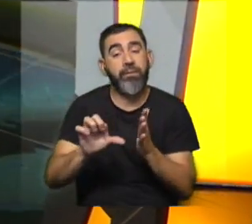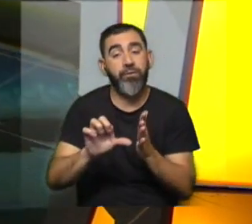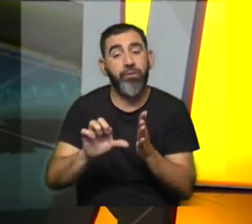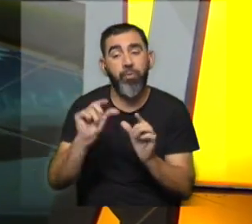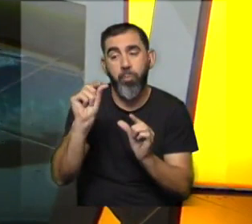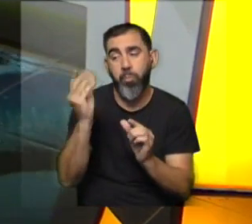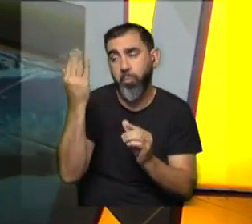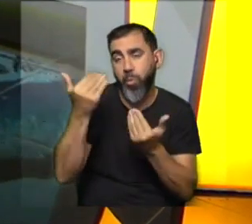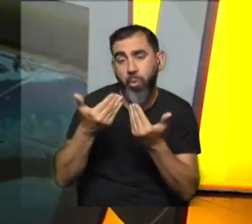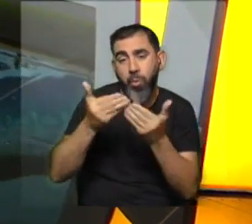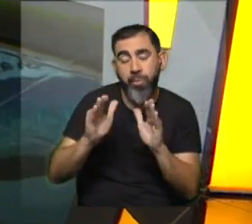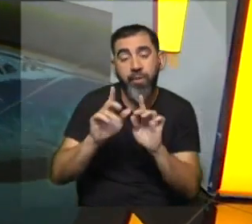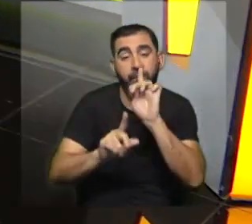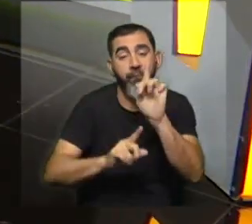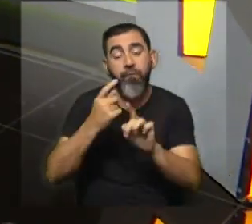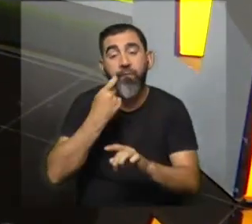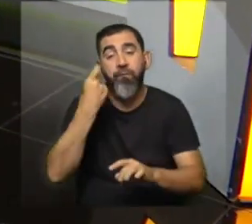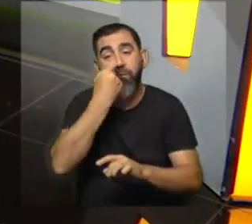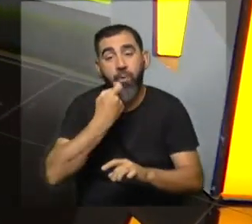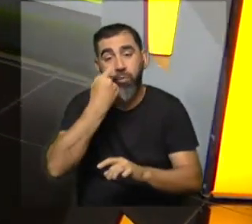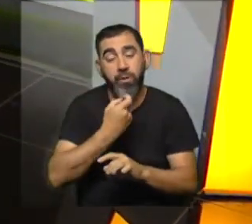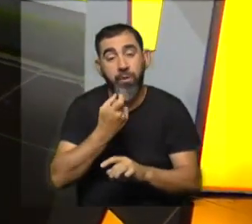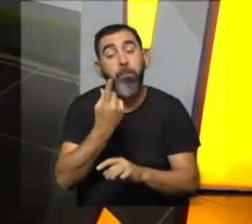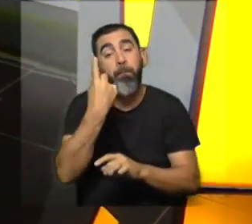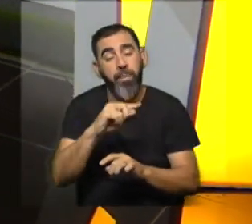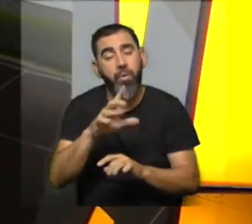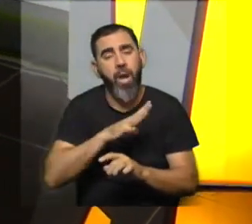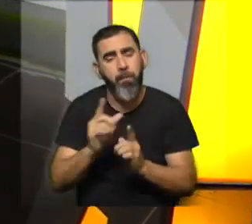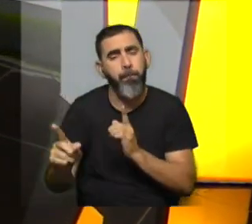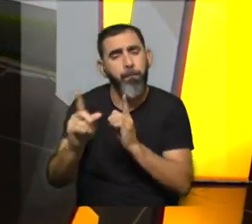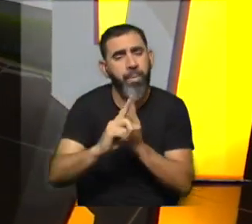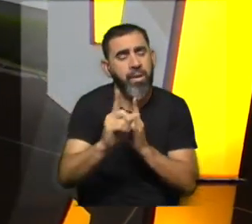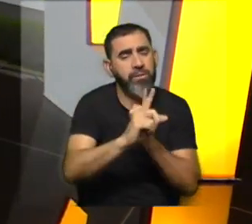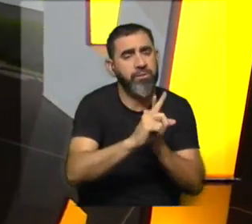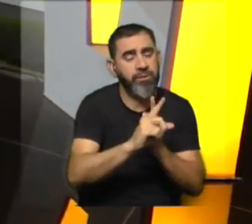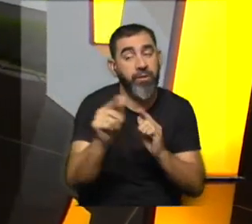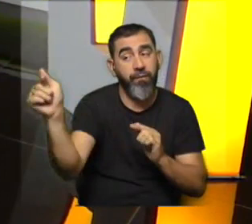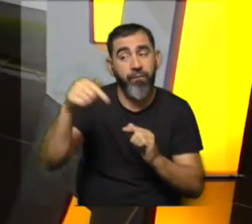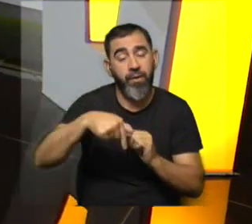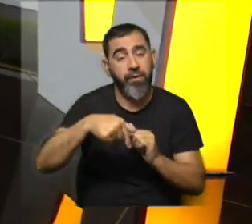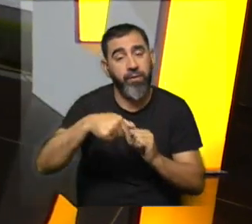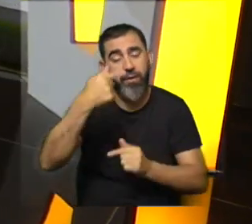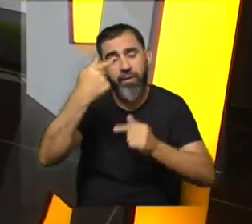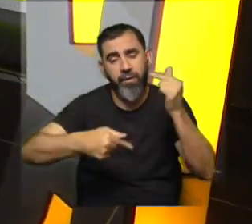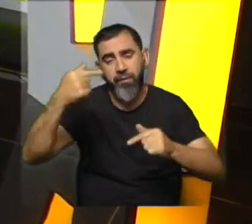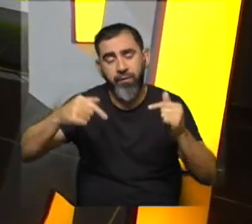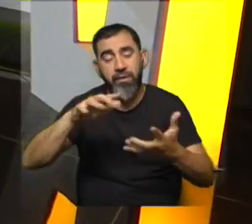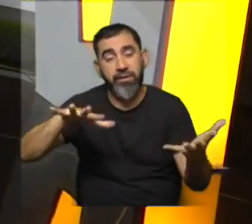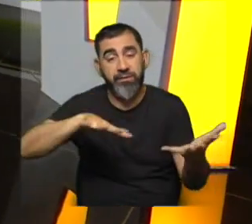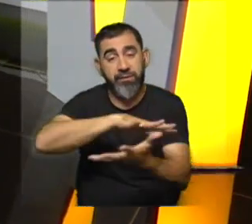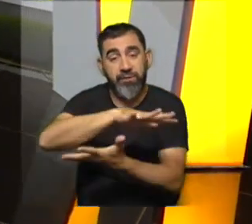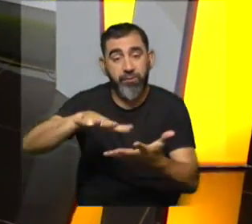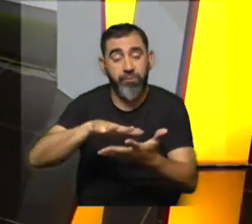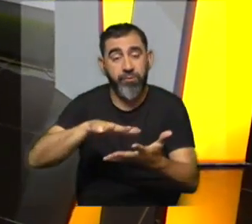hace mucho en el ámbito de Facultad de Odontología, pero que recibe pacientes derivados de diferentes situaciones que pueden